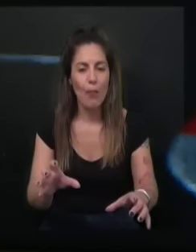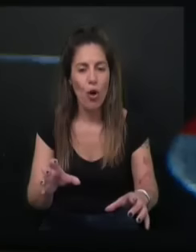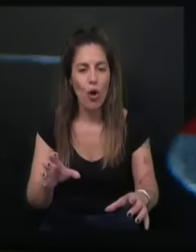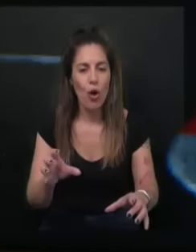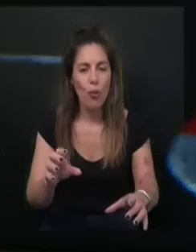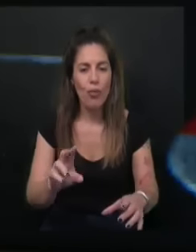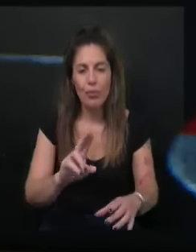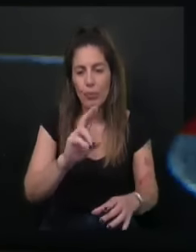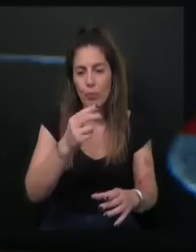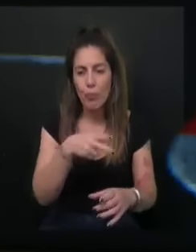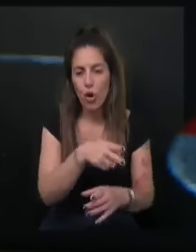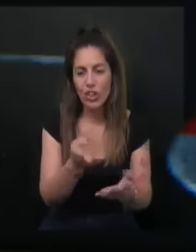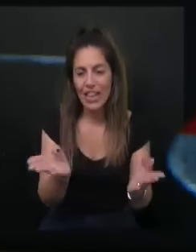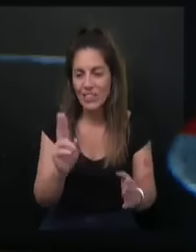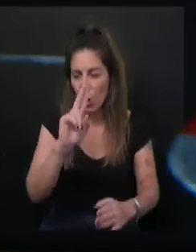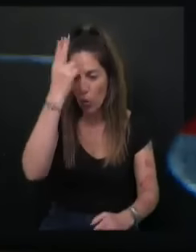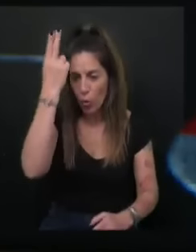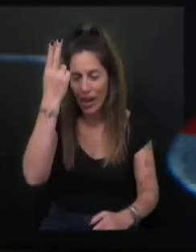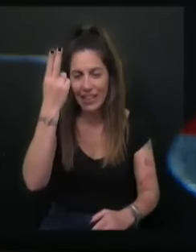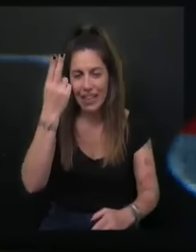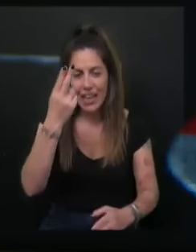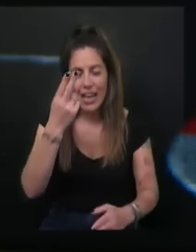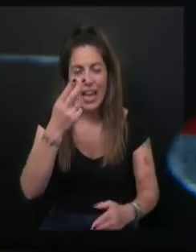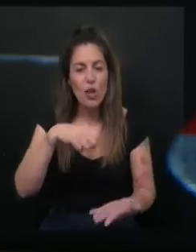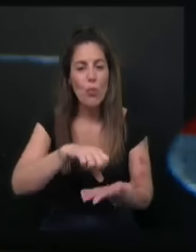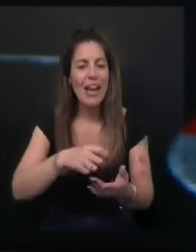Uruguay en un país narcoturismo